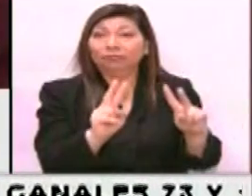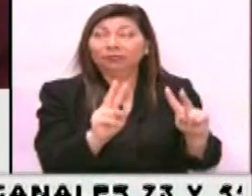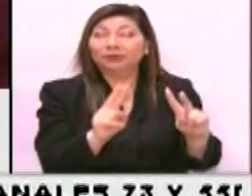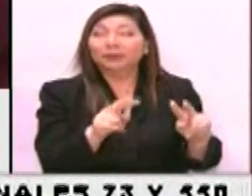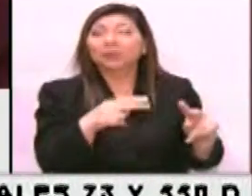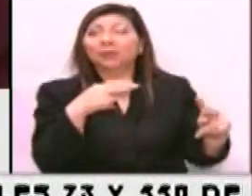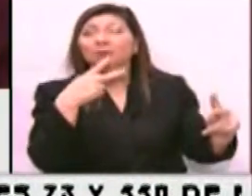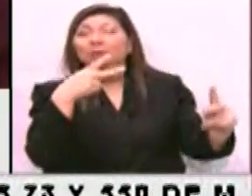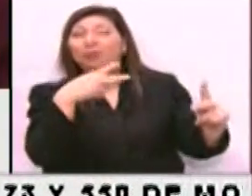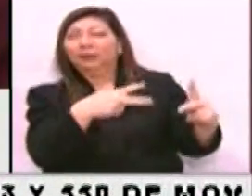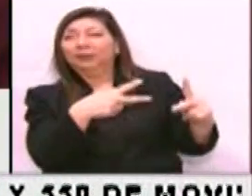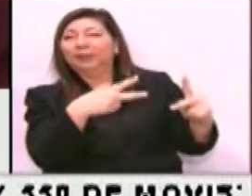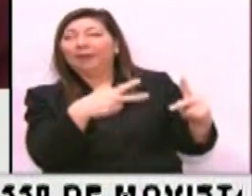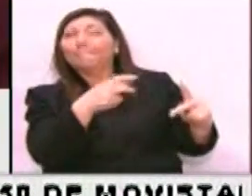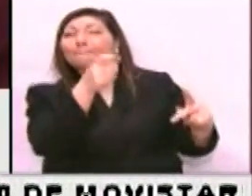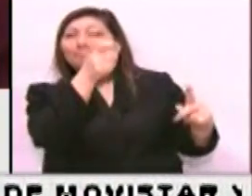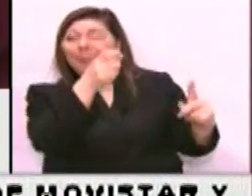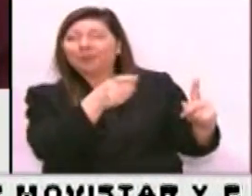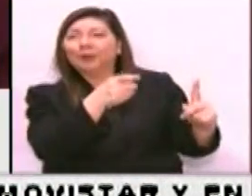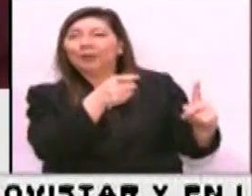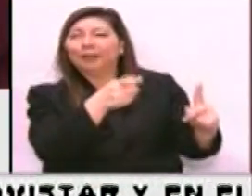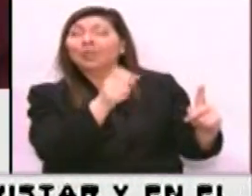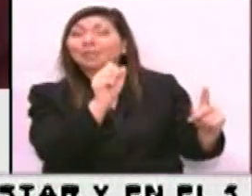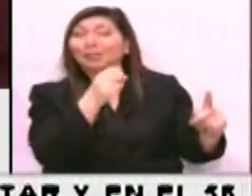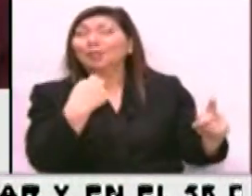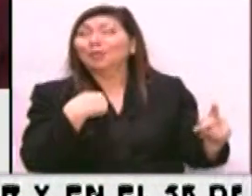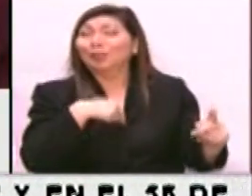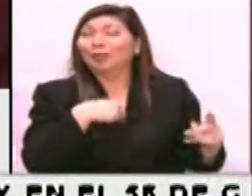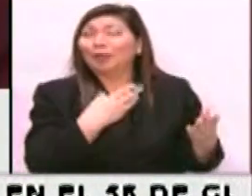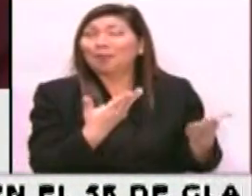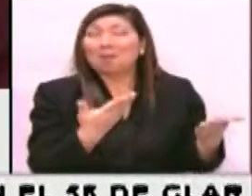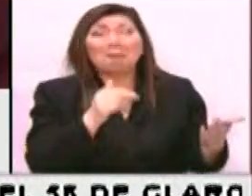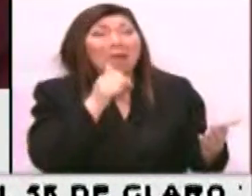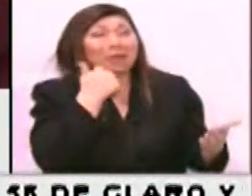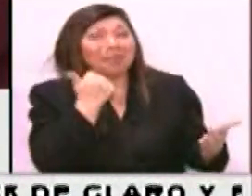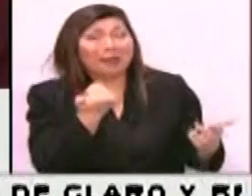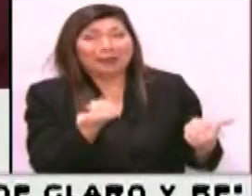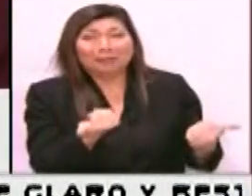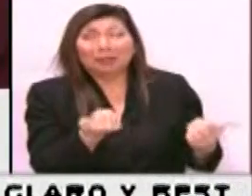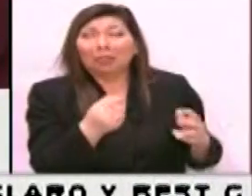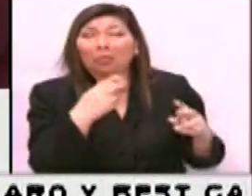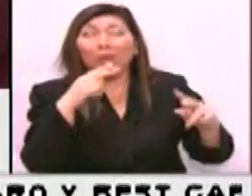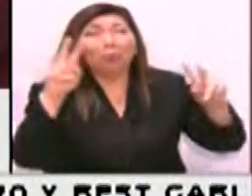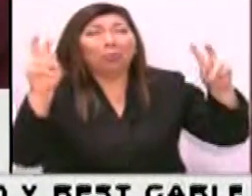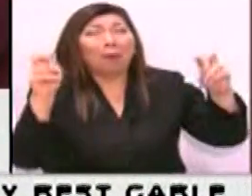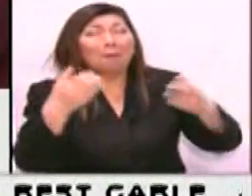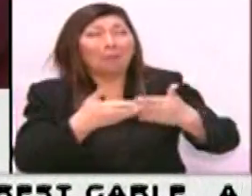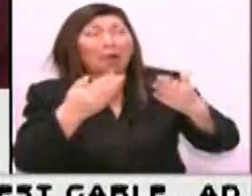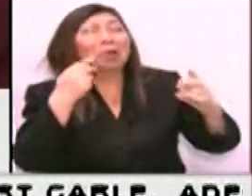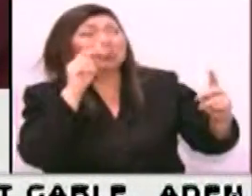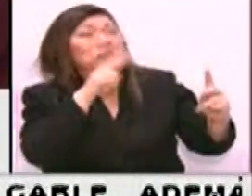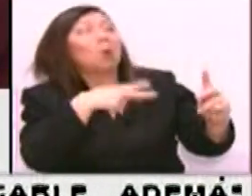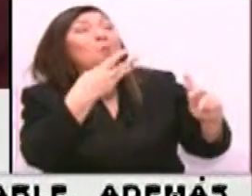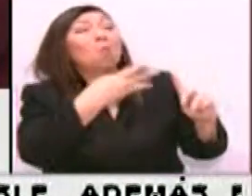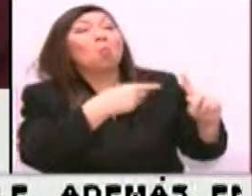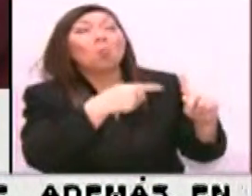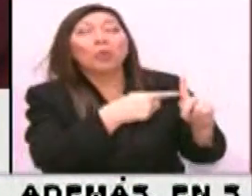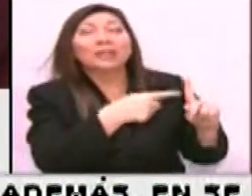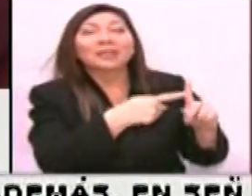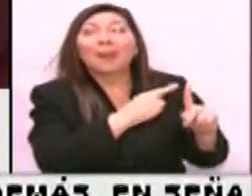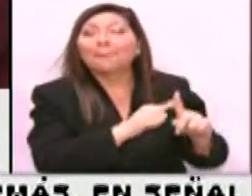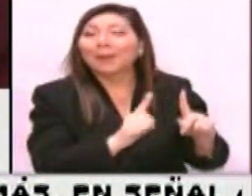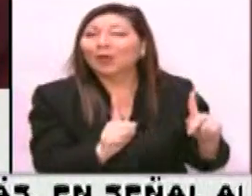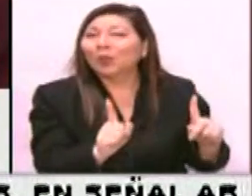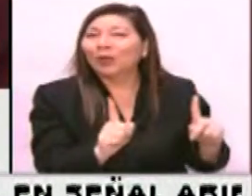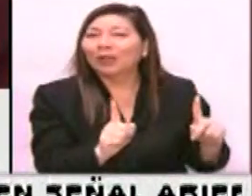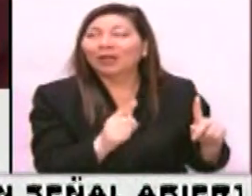notable. Claro, si nosotros hacemos tal cosa, mañana vamos a salir en todos los titulares, seremos notorios, pero